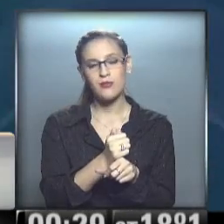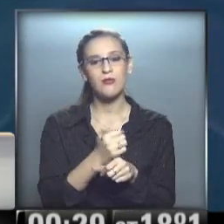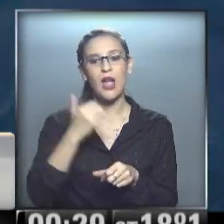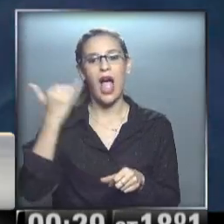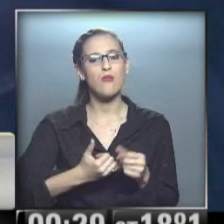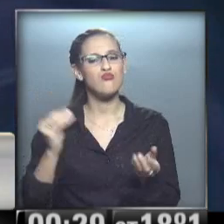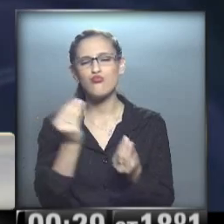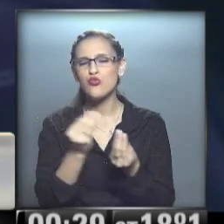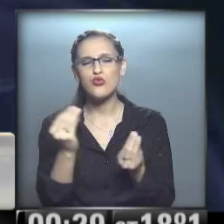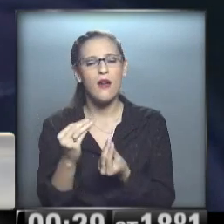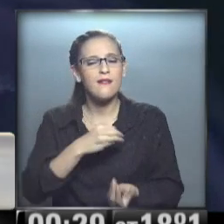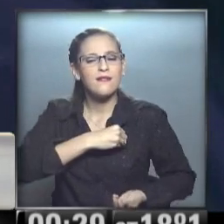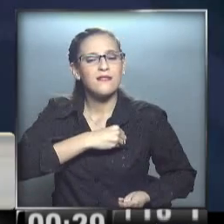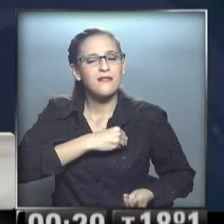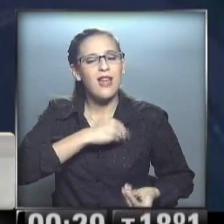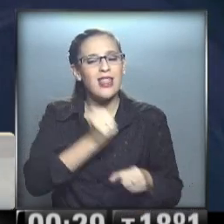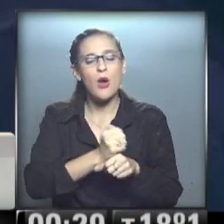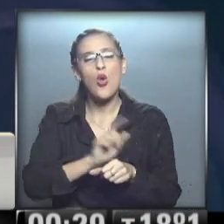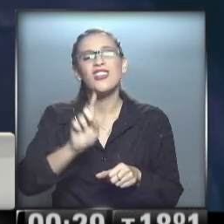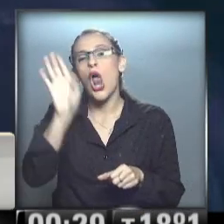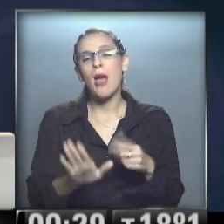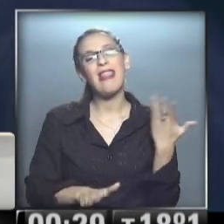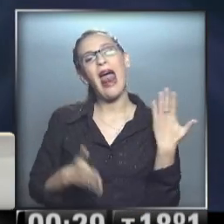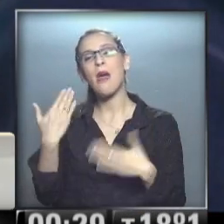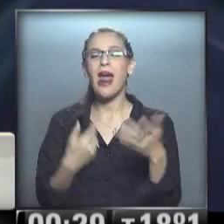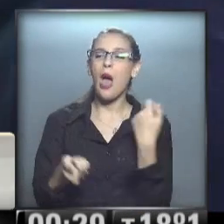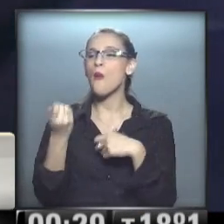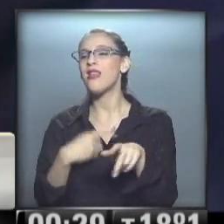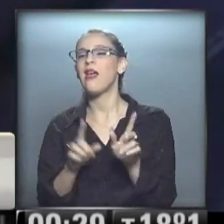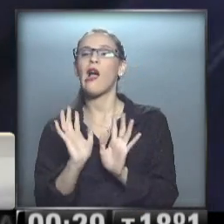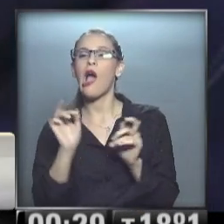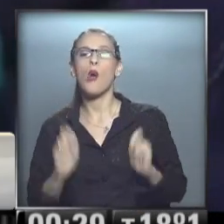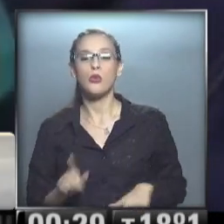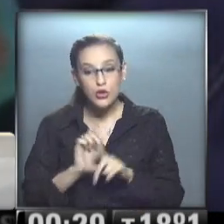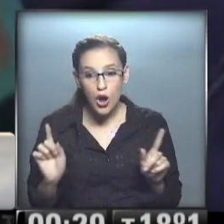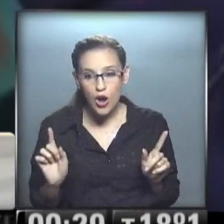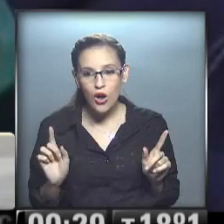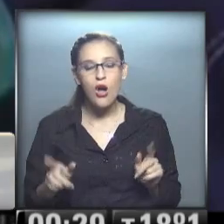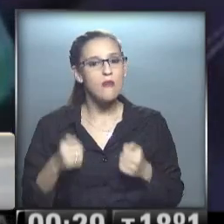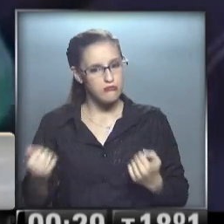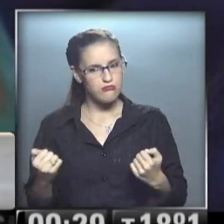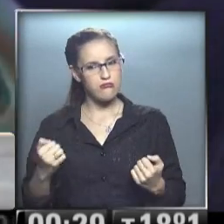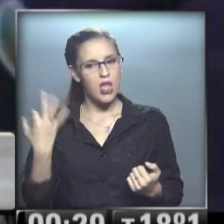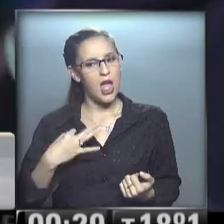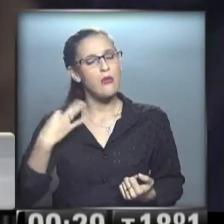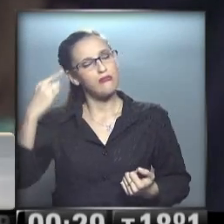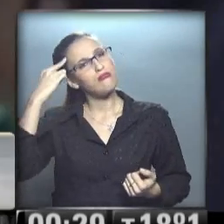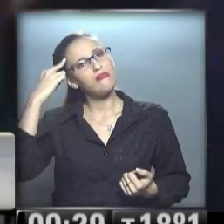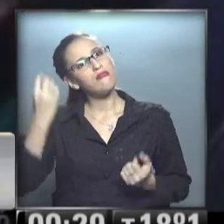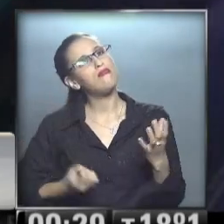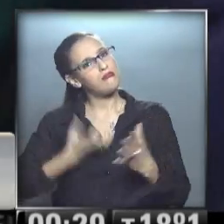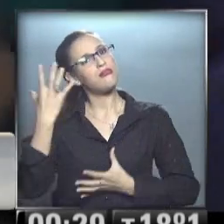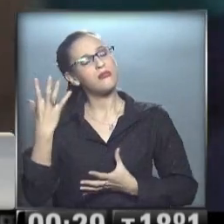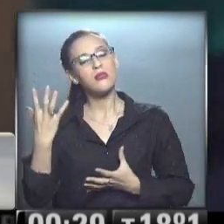de pasión y de corazón, no se trata de vender una remera, es otra cosa esto. Por otro lado, las banderas. Las banderas unen de punta a punta a